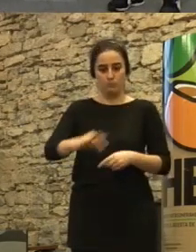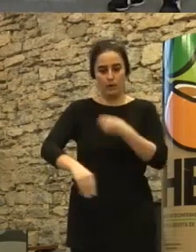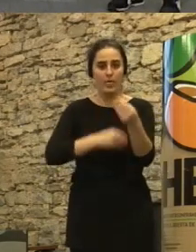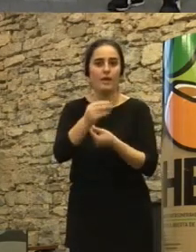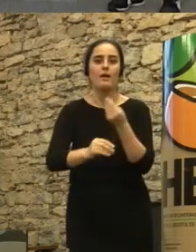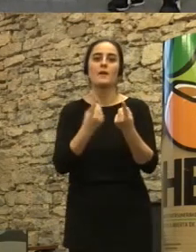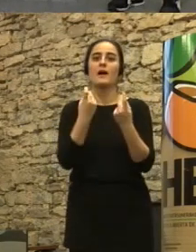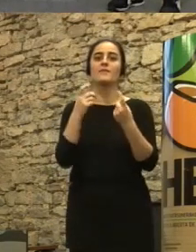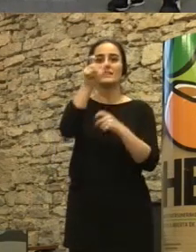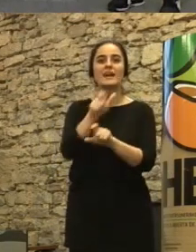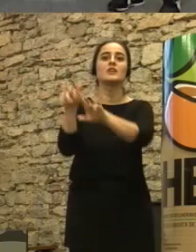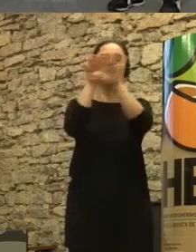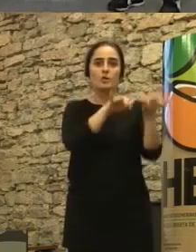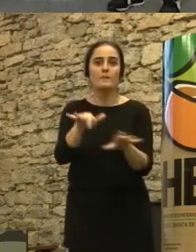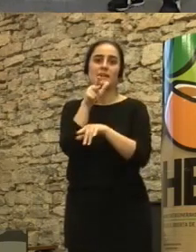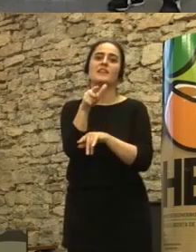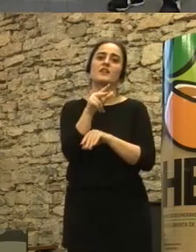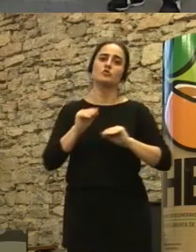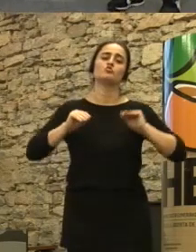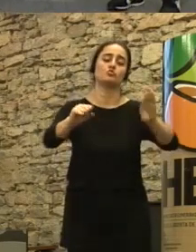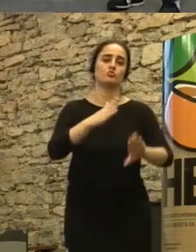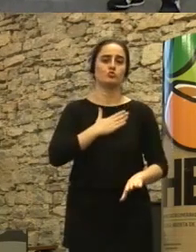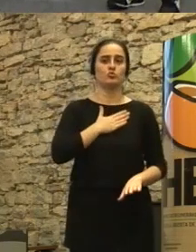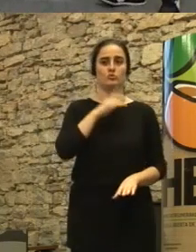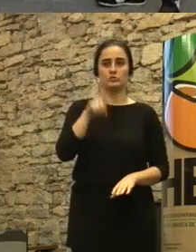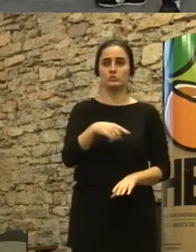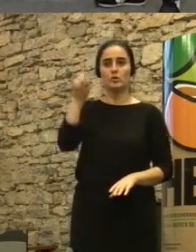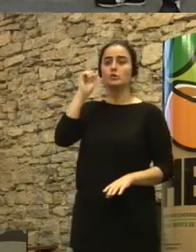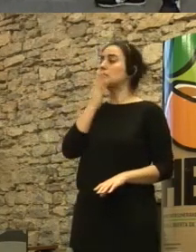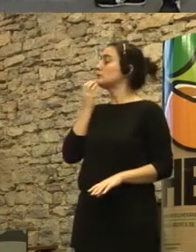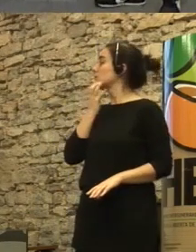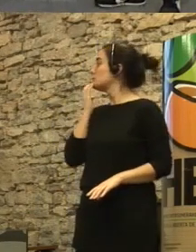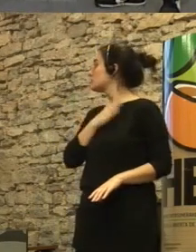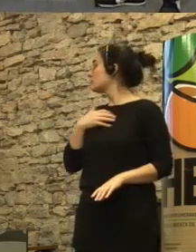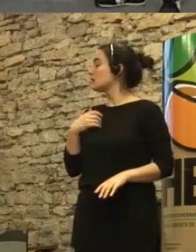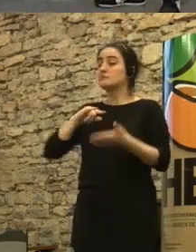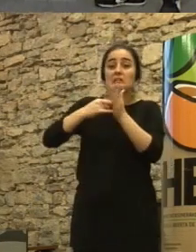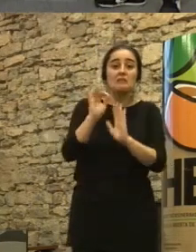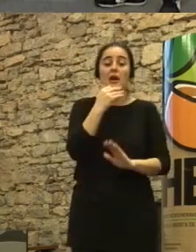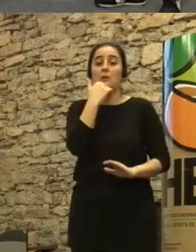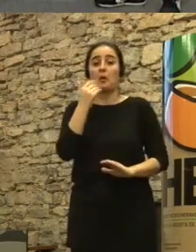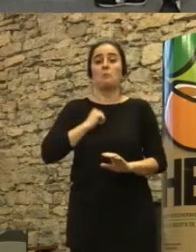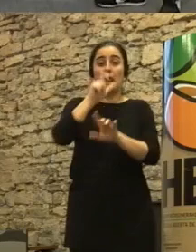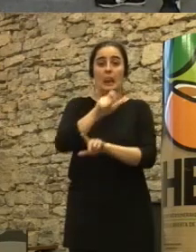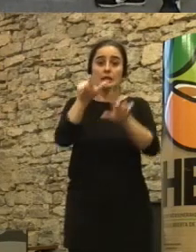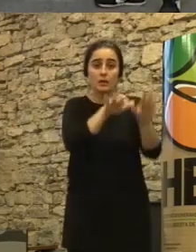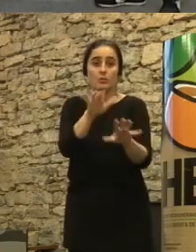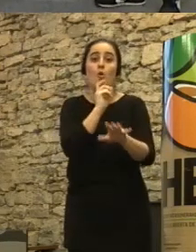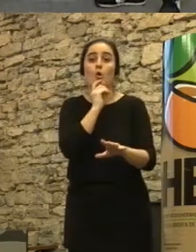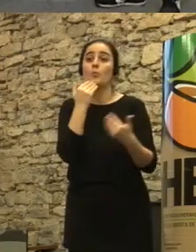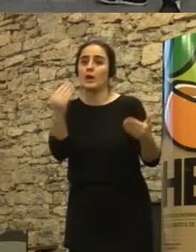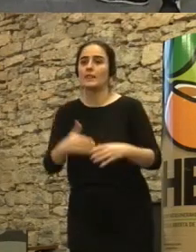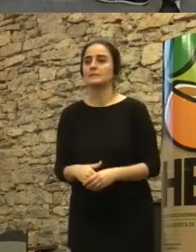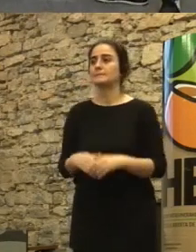es convencer a la gente de que tiene esos derechos. No sé si tendrá alguna técnica o algo para que lo podamos convencer a la gente. Gracias.